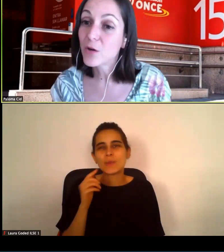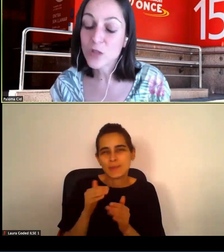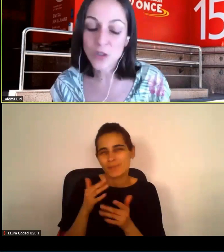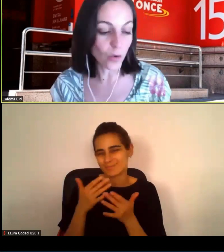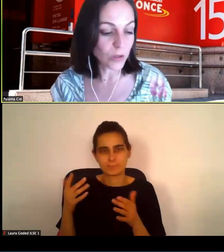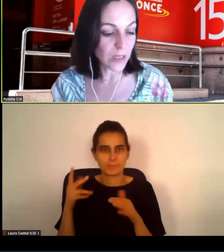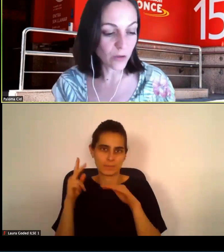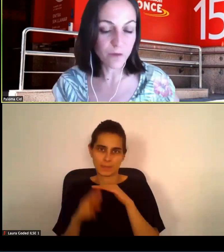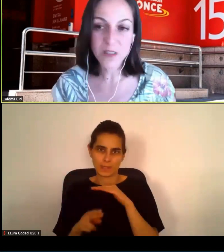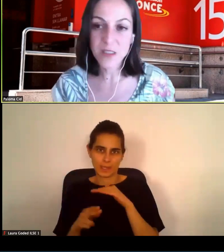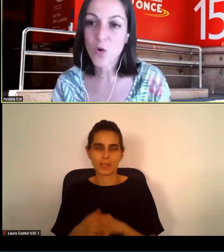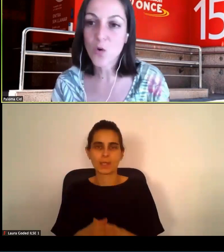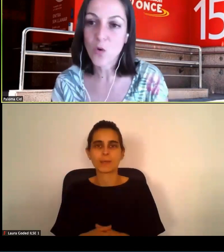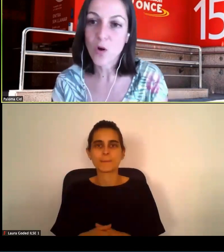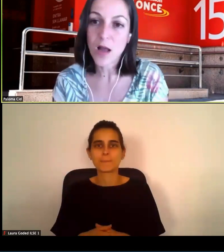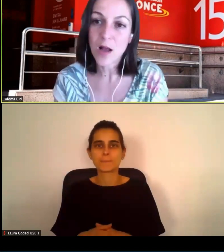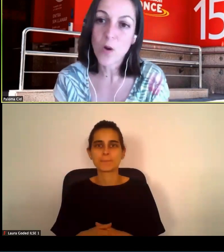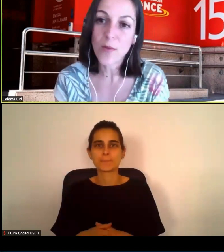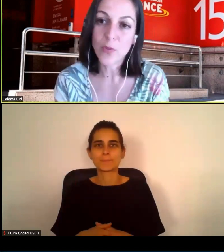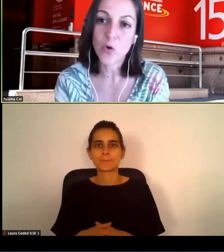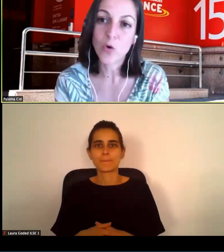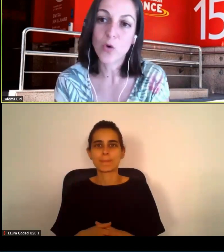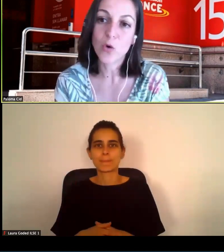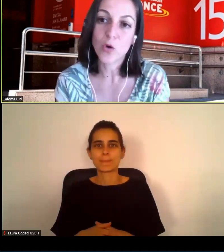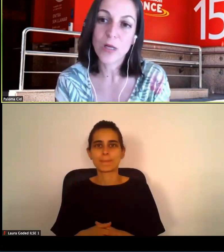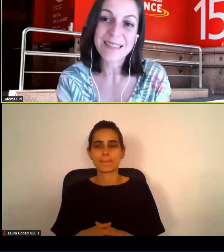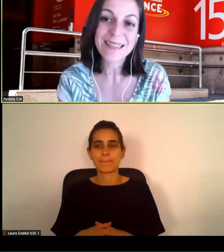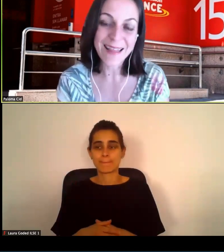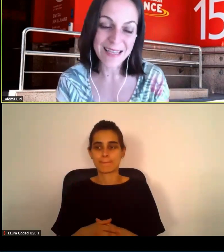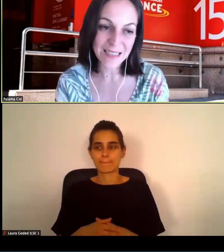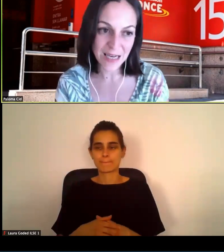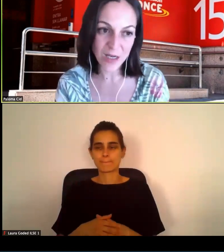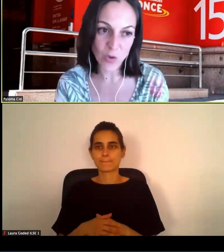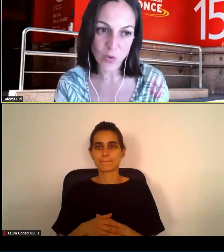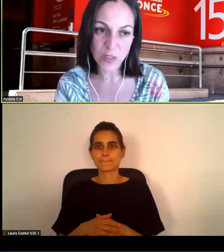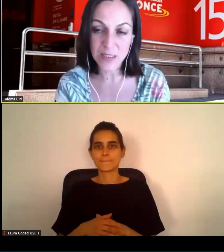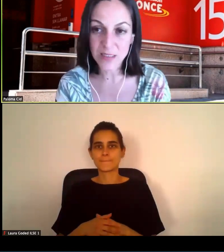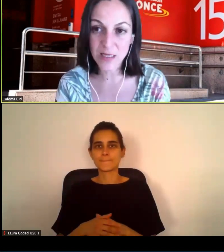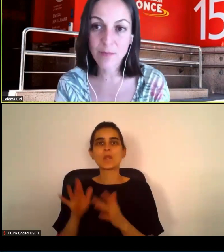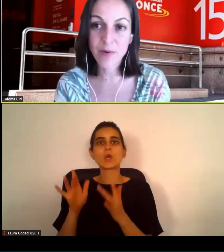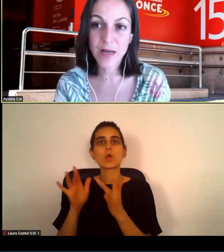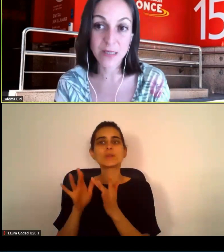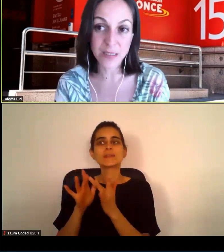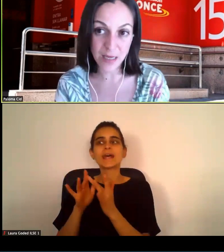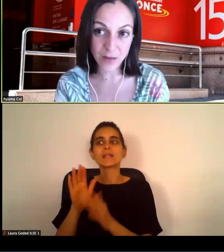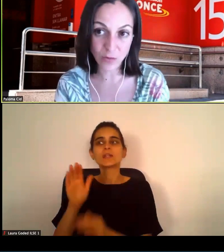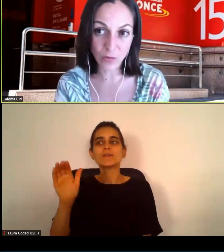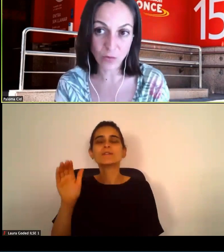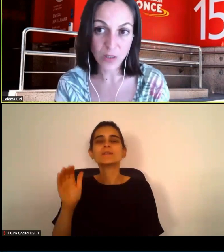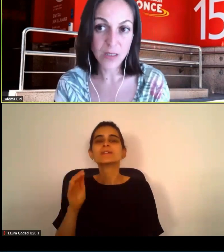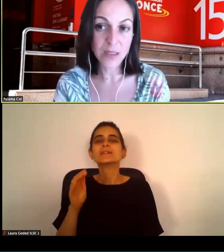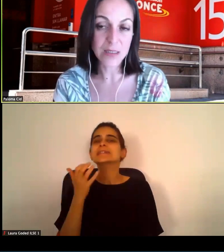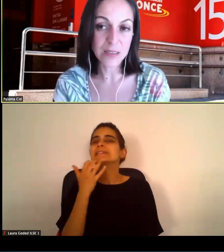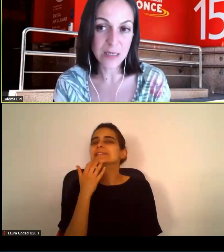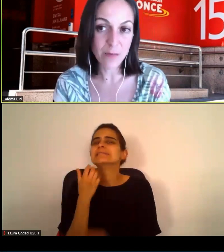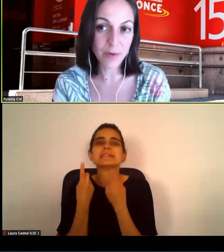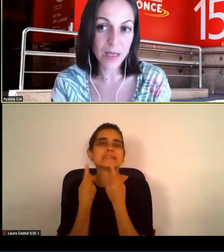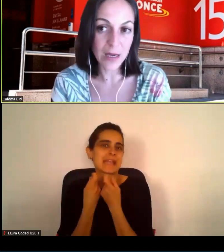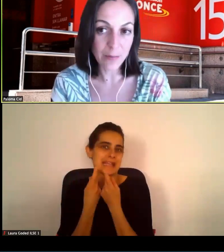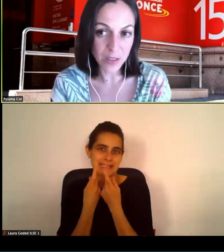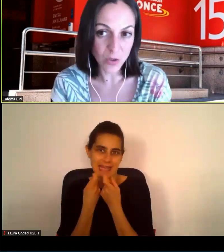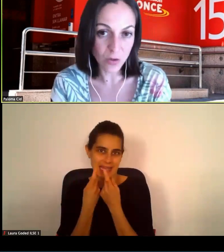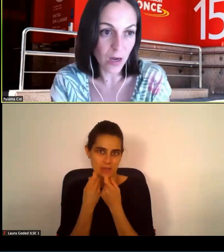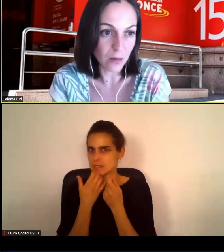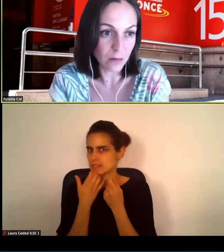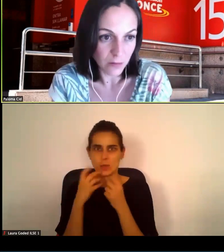Limitar nuestro contacto físico a cuando es necesario y siempre avisando y siempre que